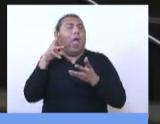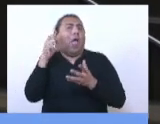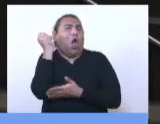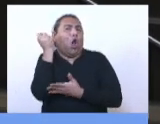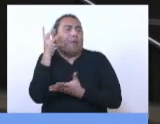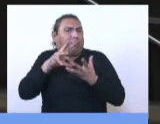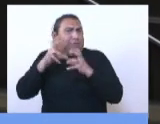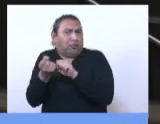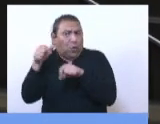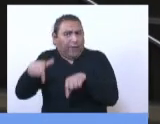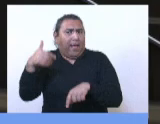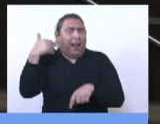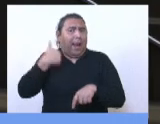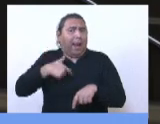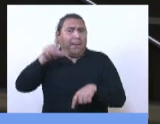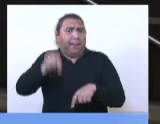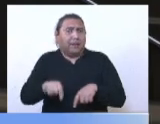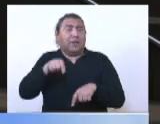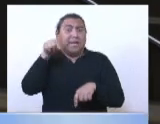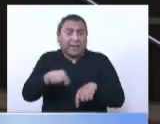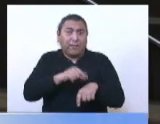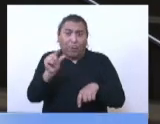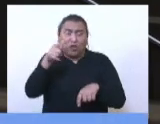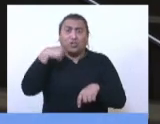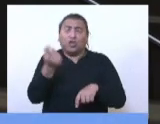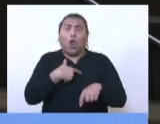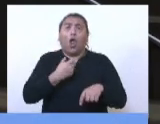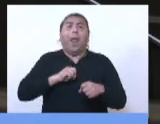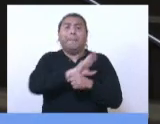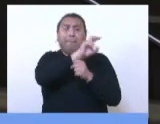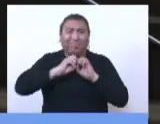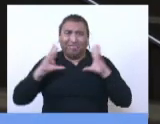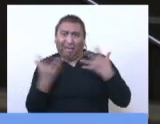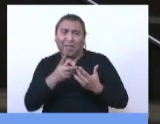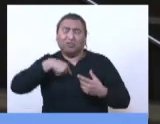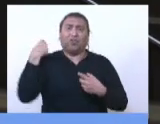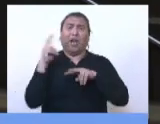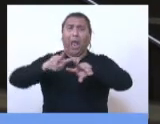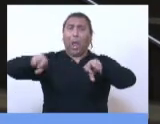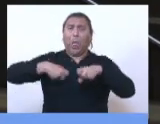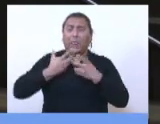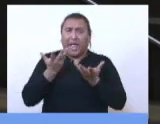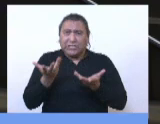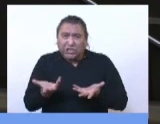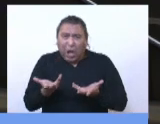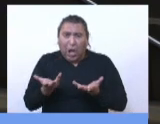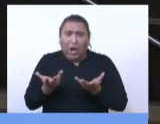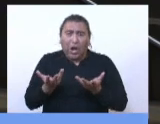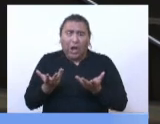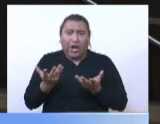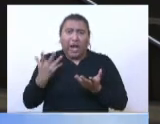en este momento nosotros en plena pandemia señora presidente estamos con una recaudación que está por encima de la inflación